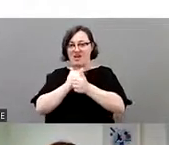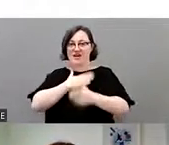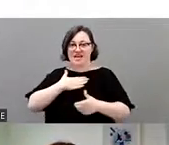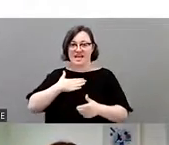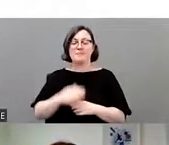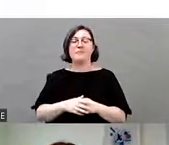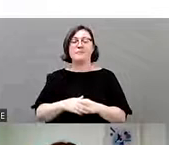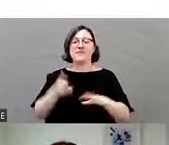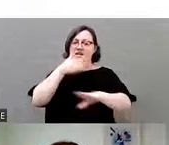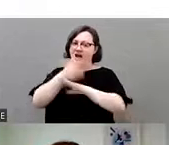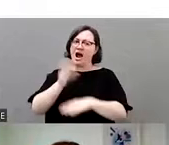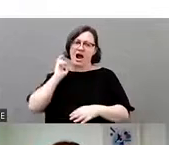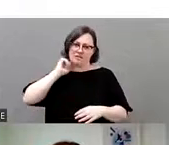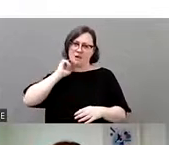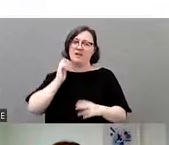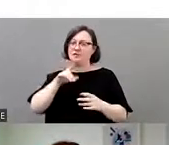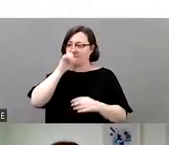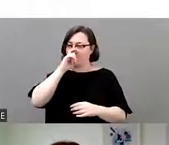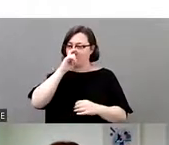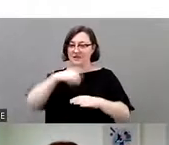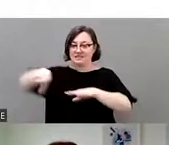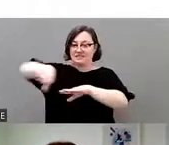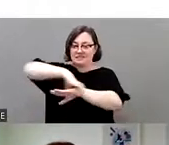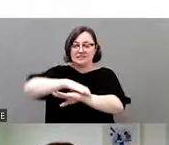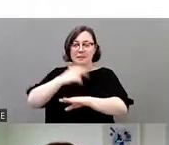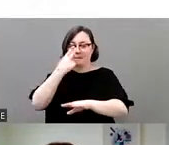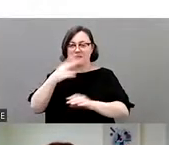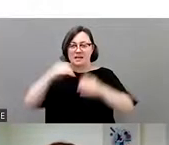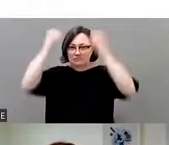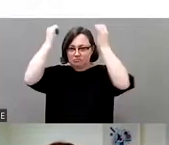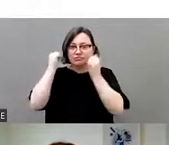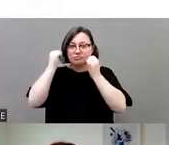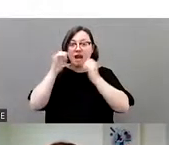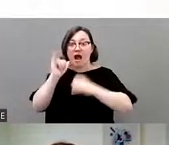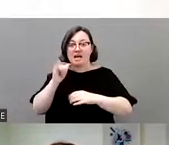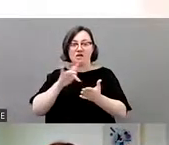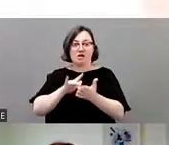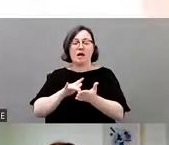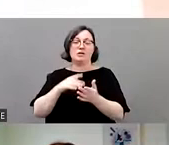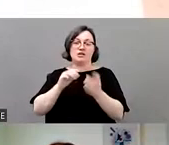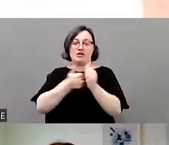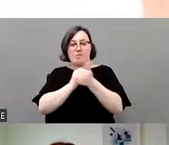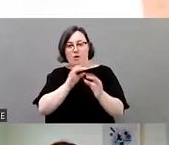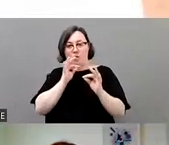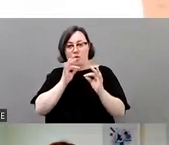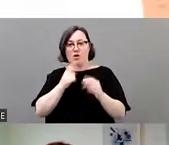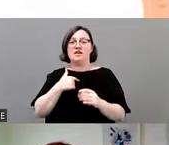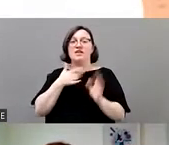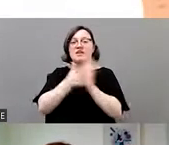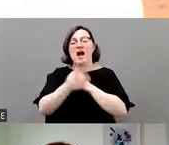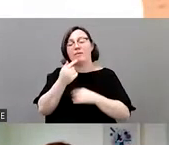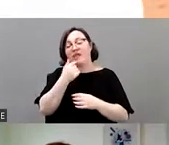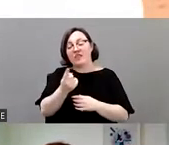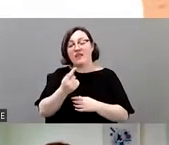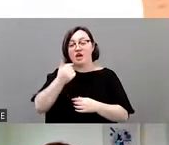Entonces fue a Aspace y era cuando aún llevaban calzas y gorro, yo creo. Y entonces pues, yo me he puesto las calzas y el gorro como